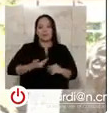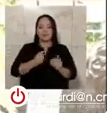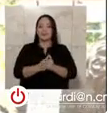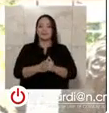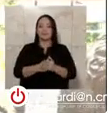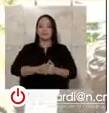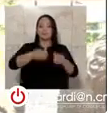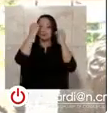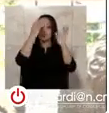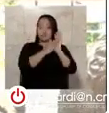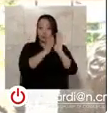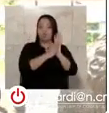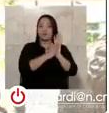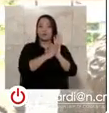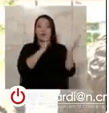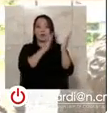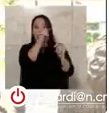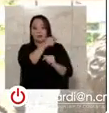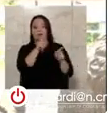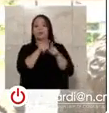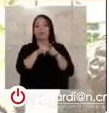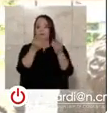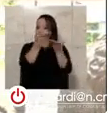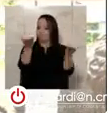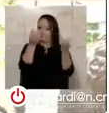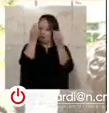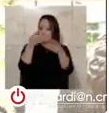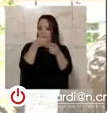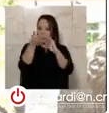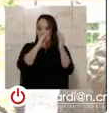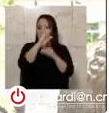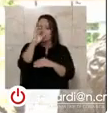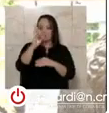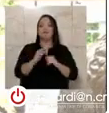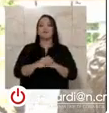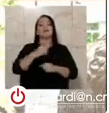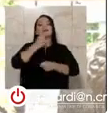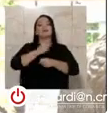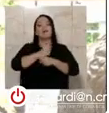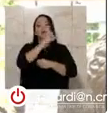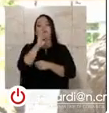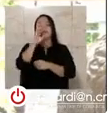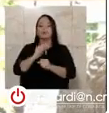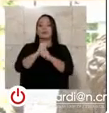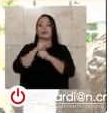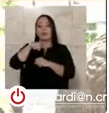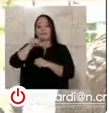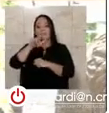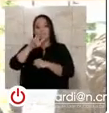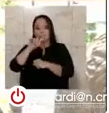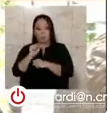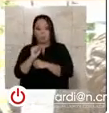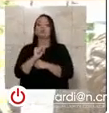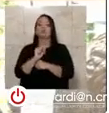Rendir cuentas ante usted y ante el pueblo de Costa Rica de esta operación Costa Rica Segura Plus que usted nos